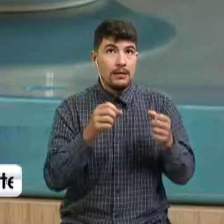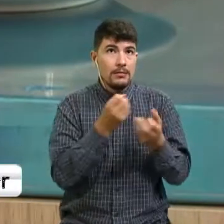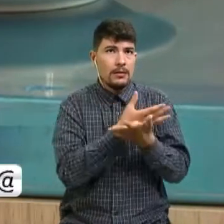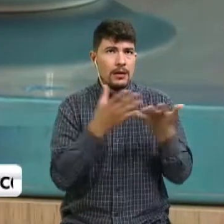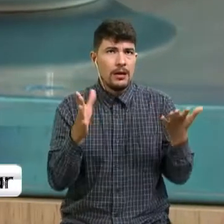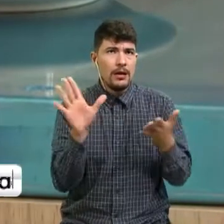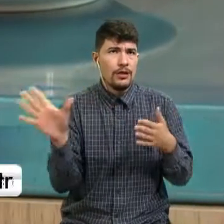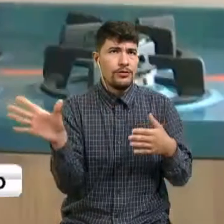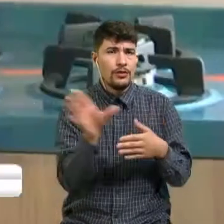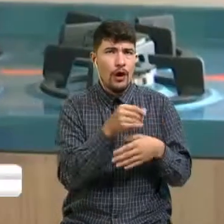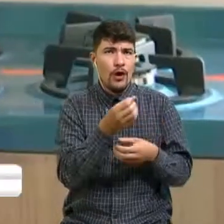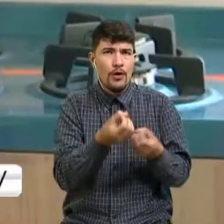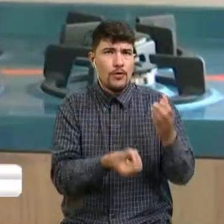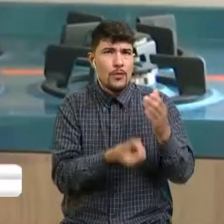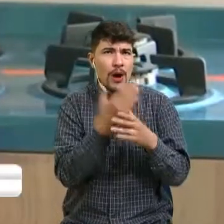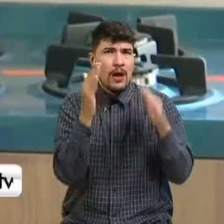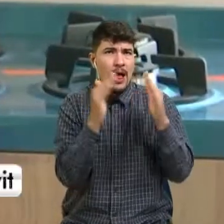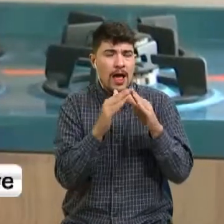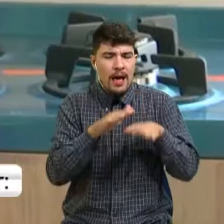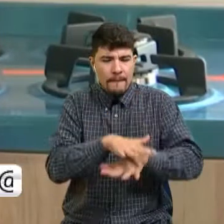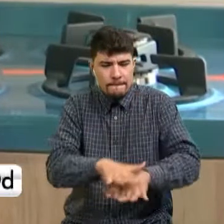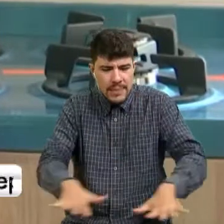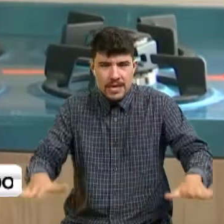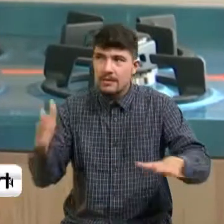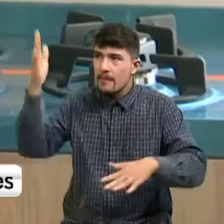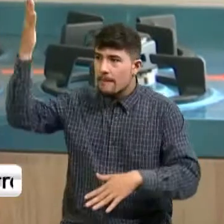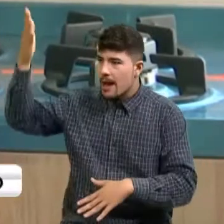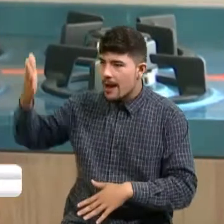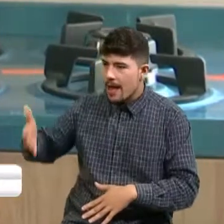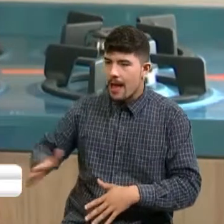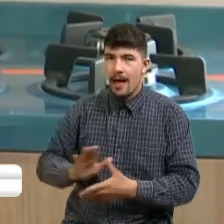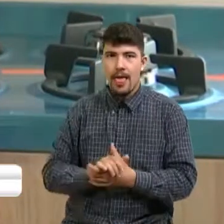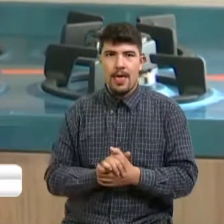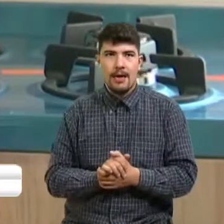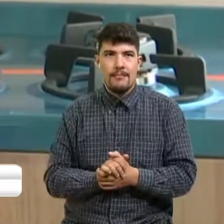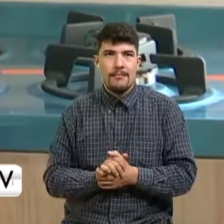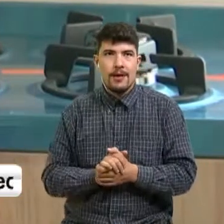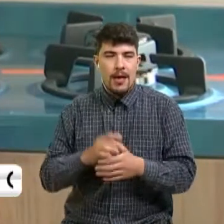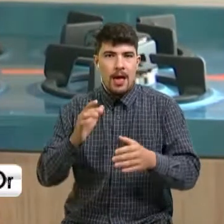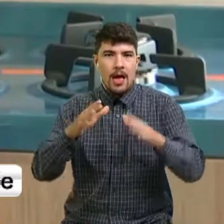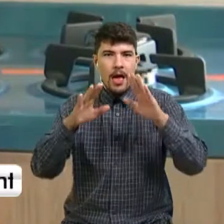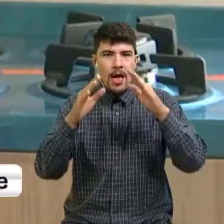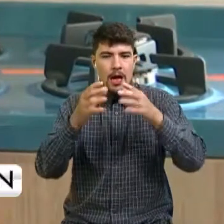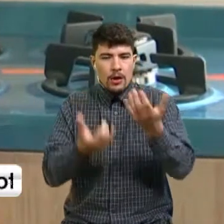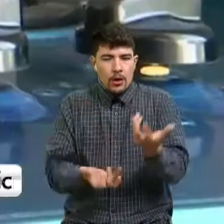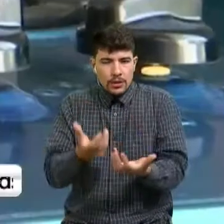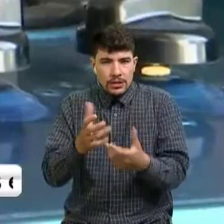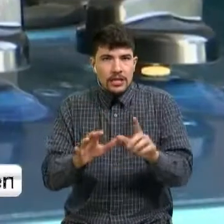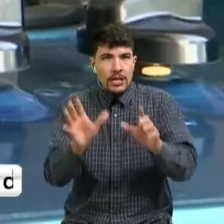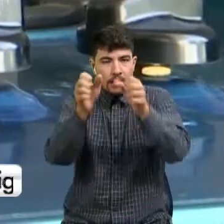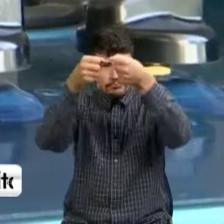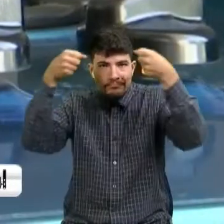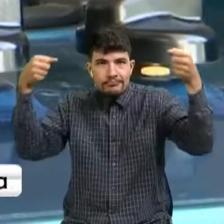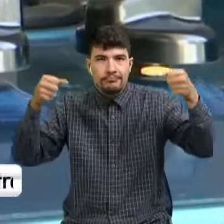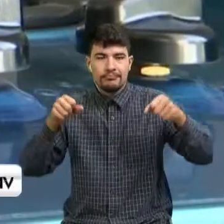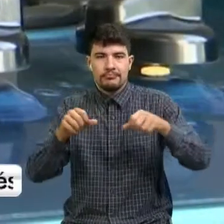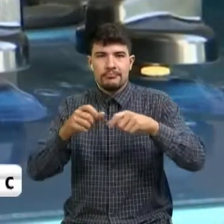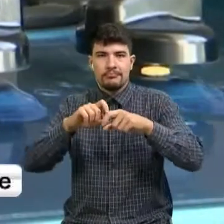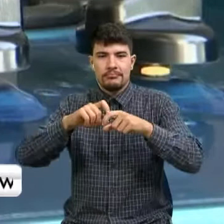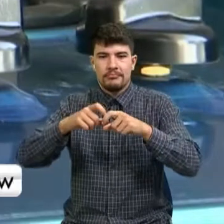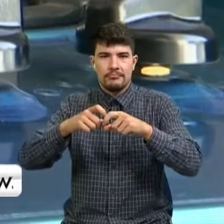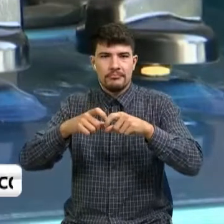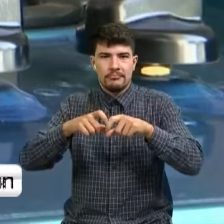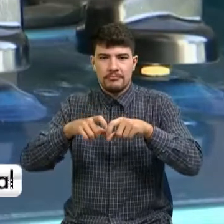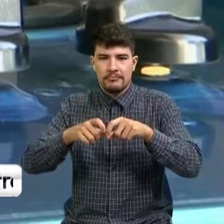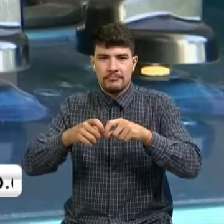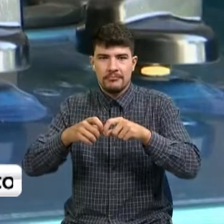lo de remodelación, pisos, paredes, porcelanatos, cocinas integrales, griferías, todo lo que quiera